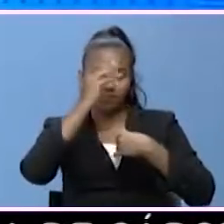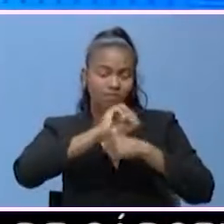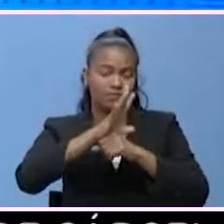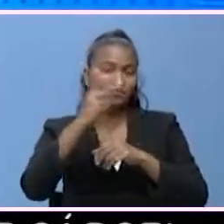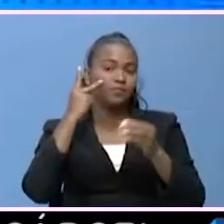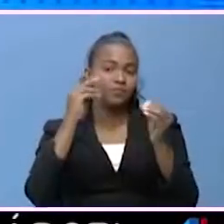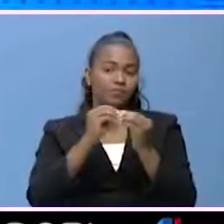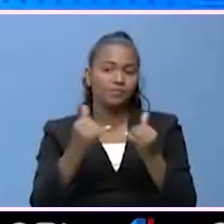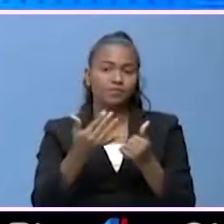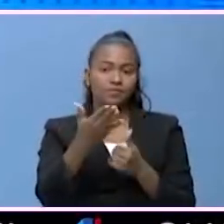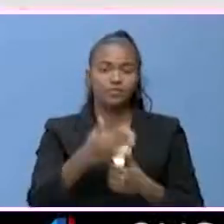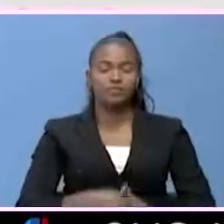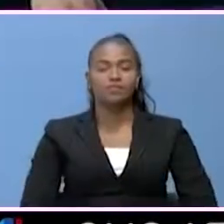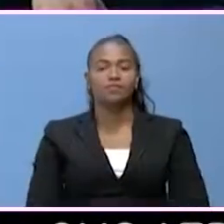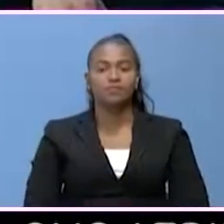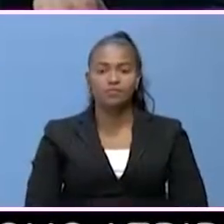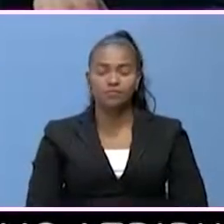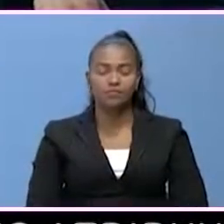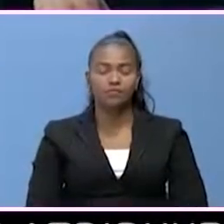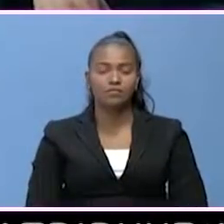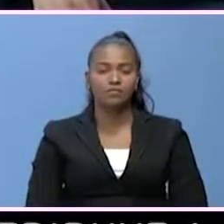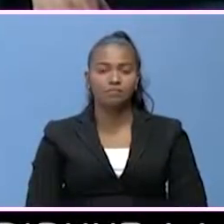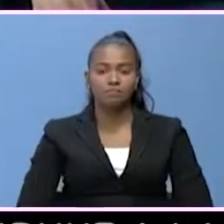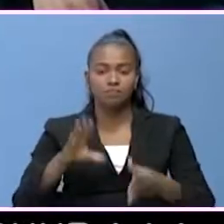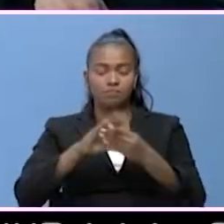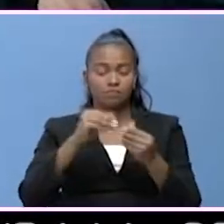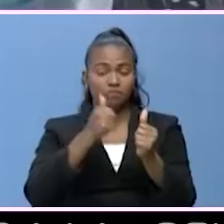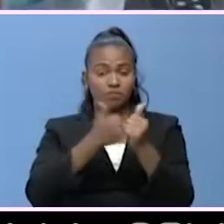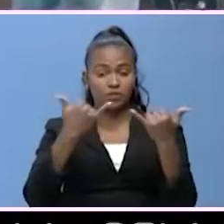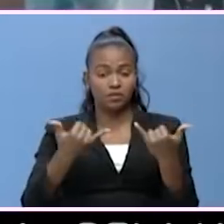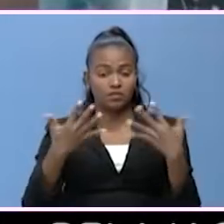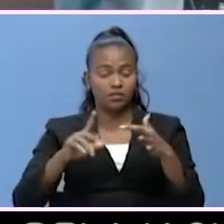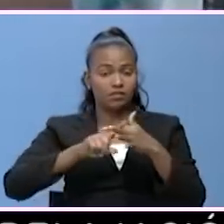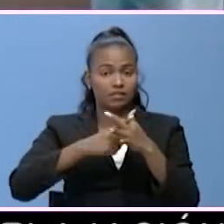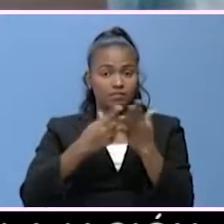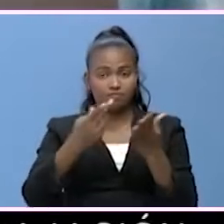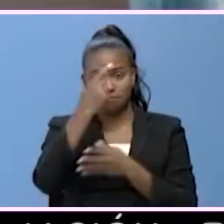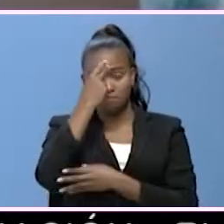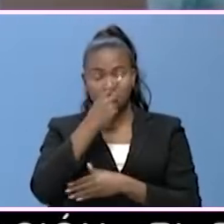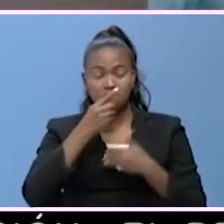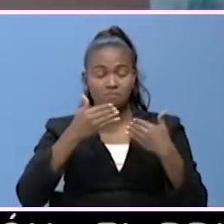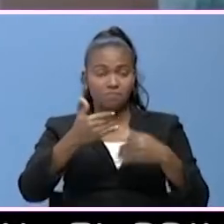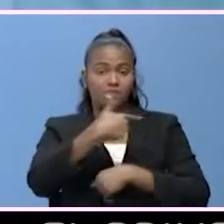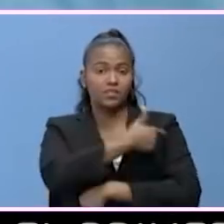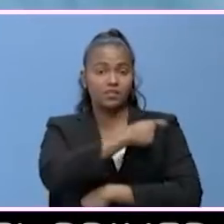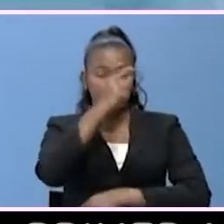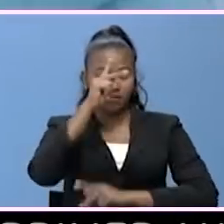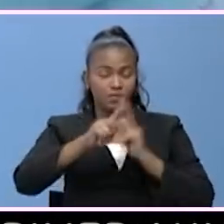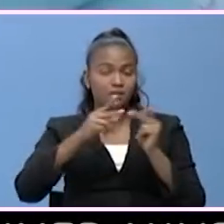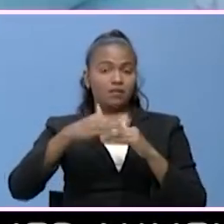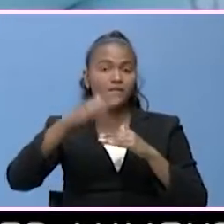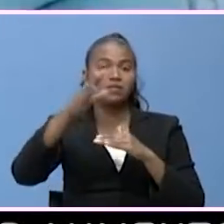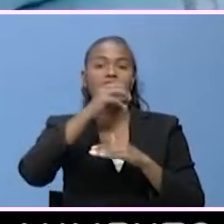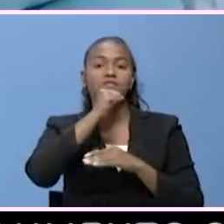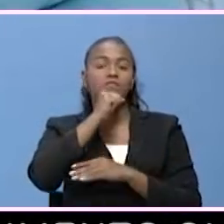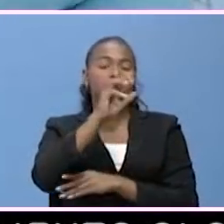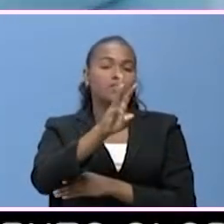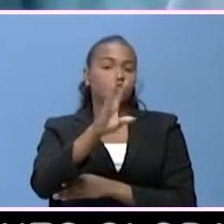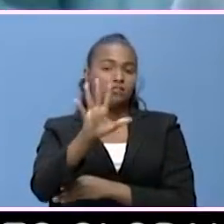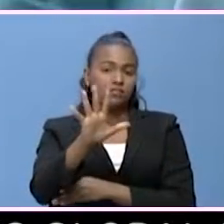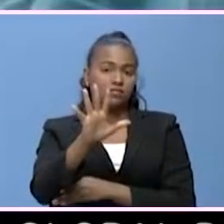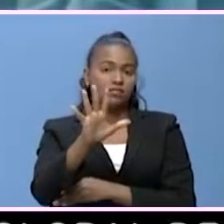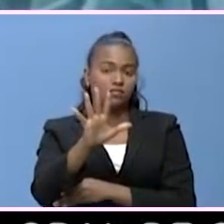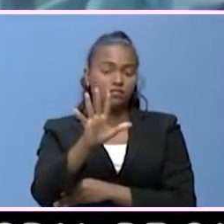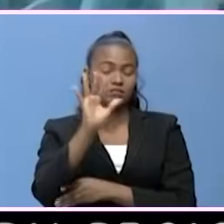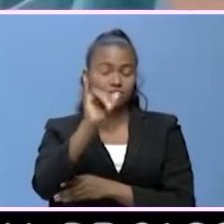Veamos las reacciones. A propósito de que hoy inició en el país la vacunación para las personas mayores de 65 años, en